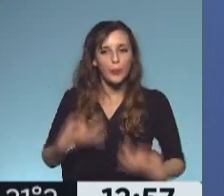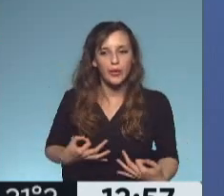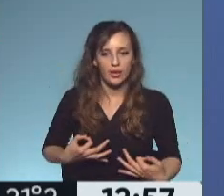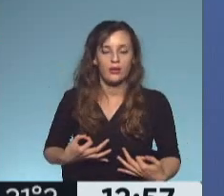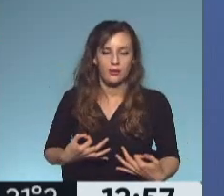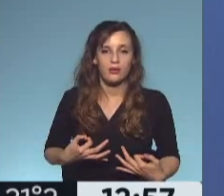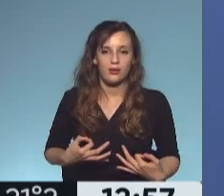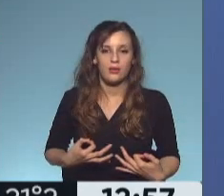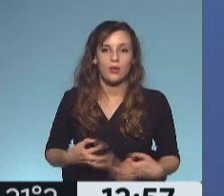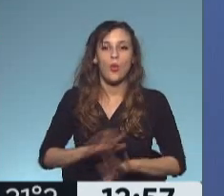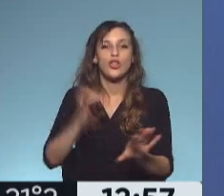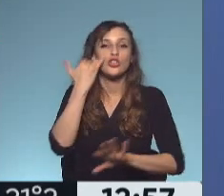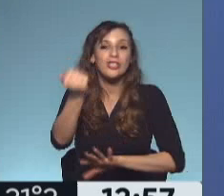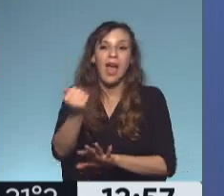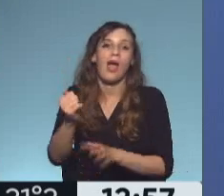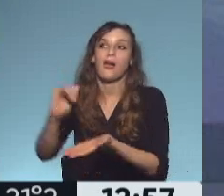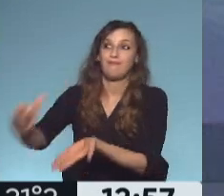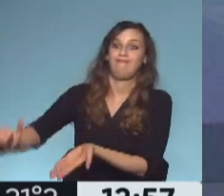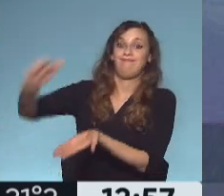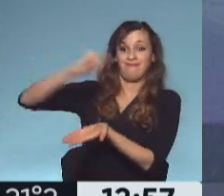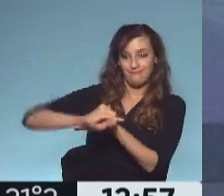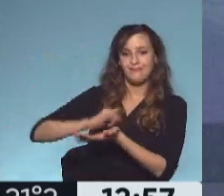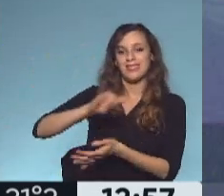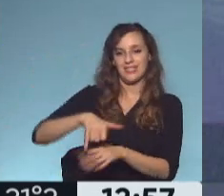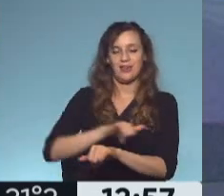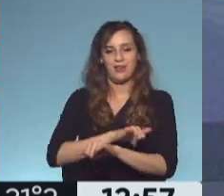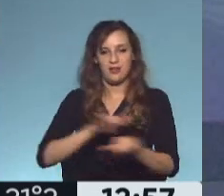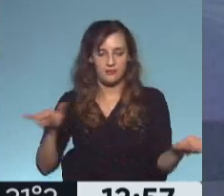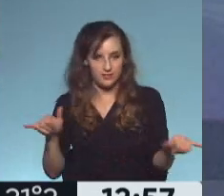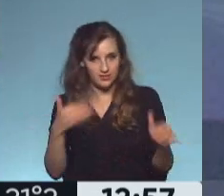las vacunas ya estén de camino para la Argentina. Muchas gracias, Cecilia, por Gracias a visitarnos. ustedes. Gracias.